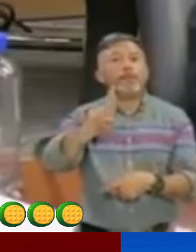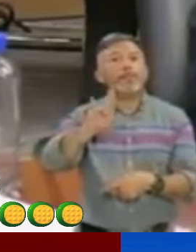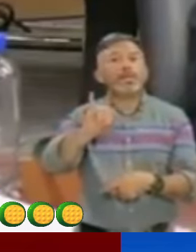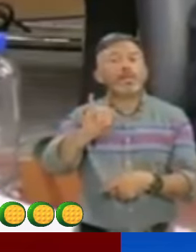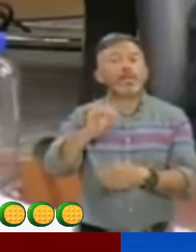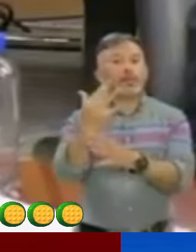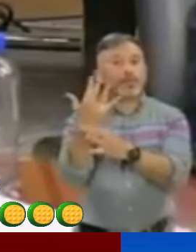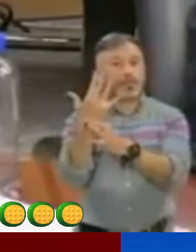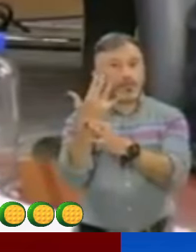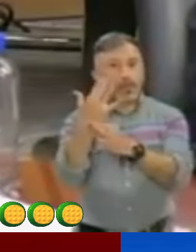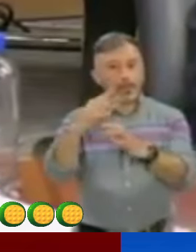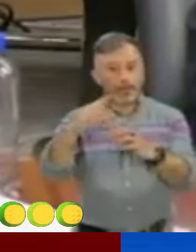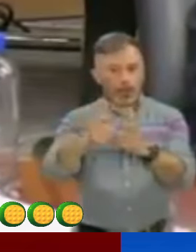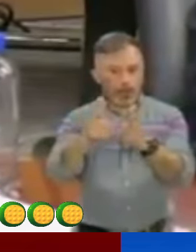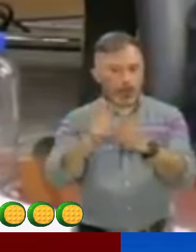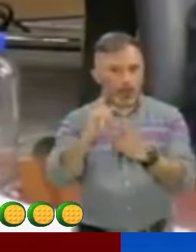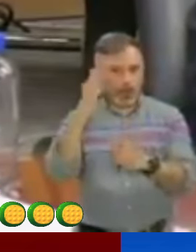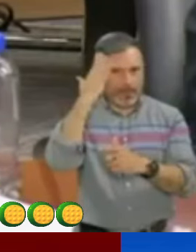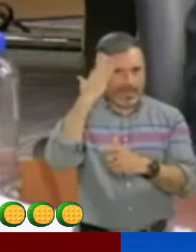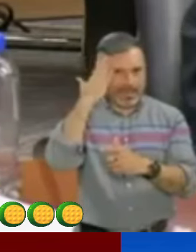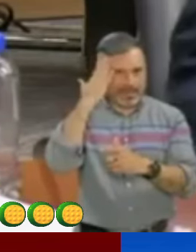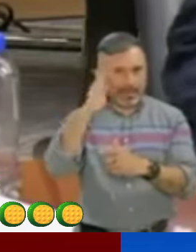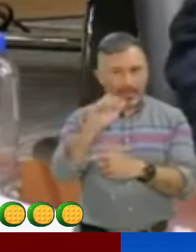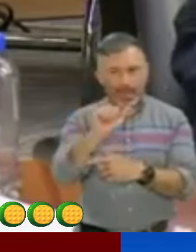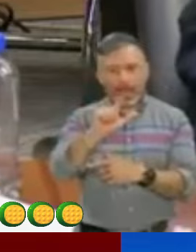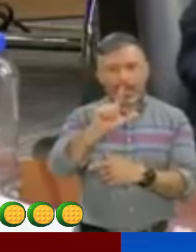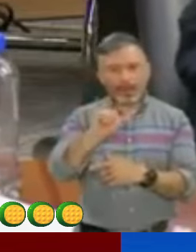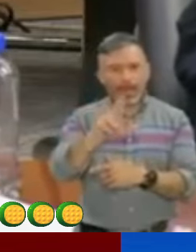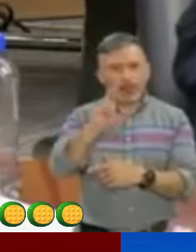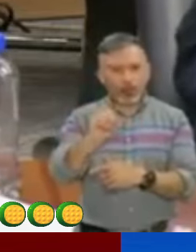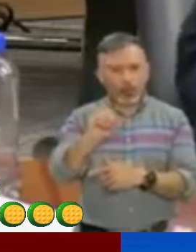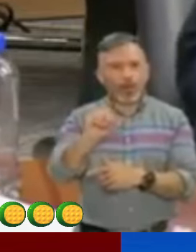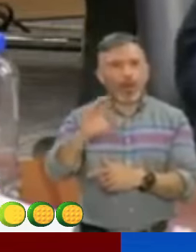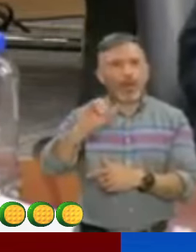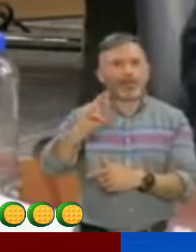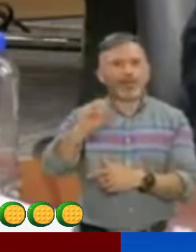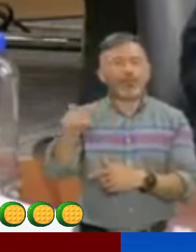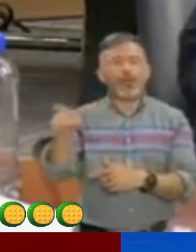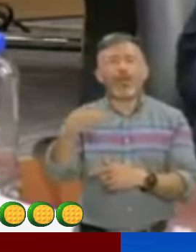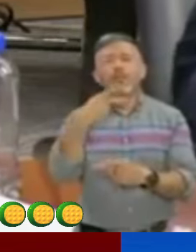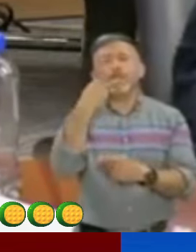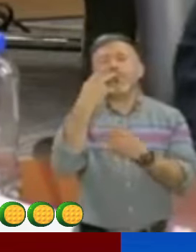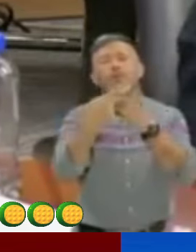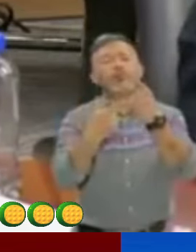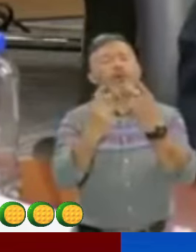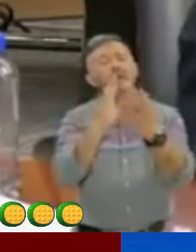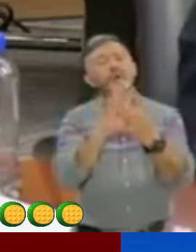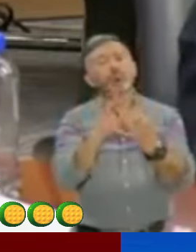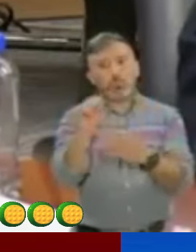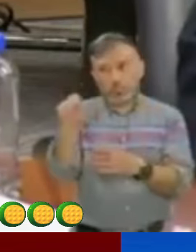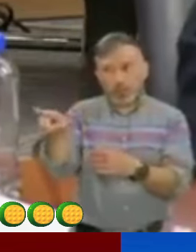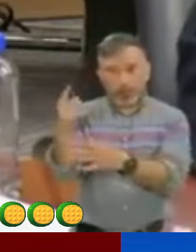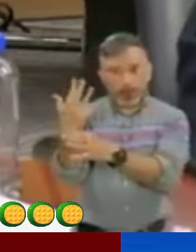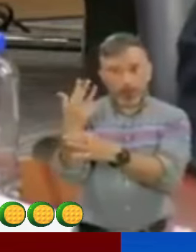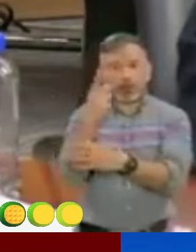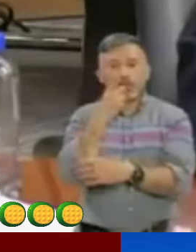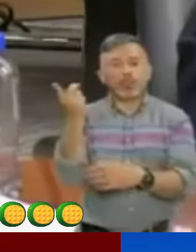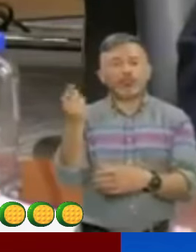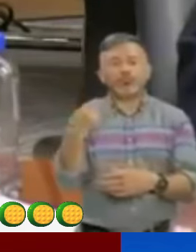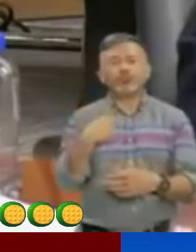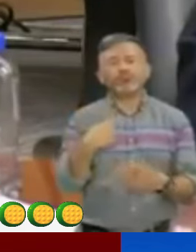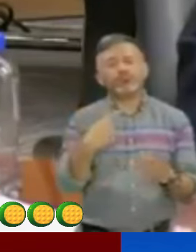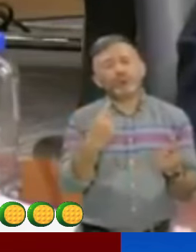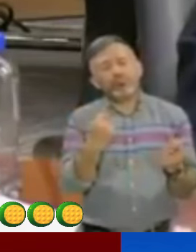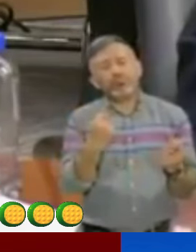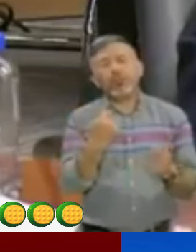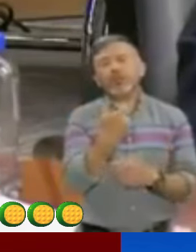PRI, Alejandro Moreno Cárdenas, describiendo con una naturalidad escalofriante cómo se lava dinero,